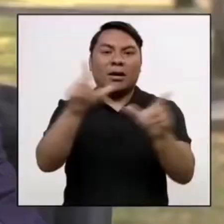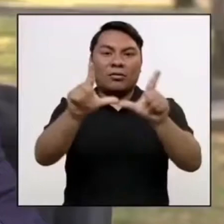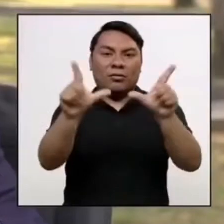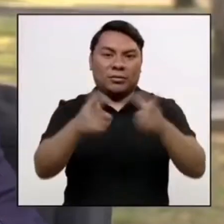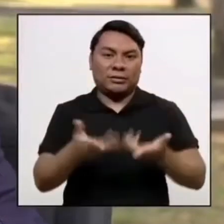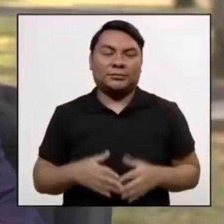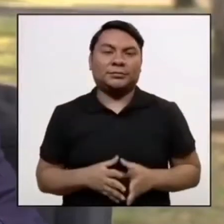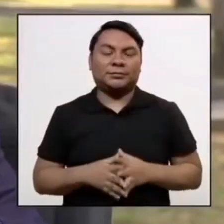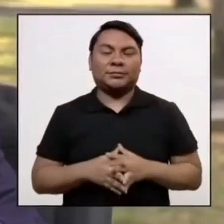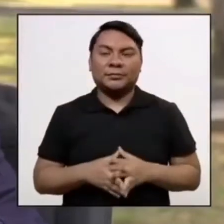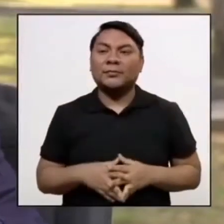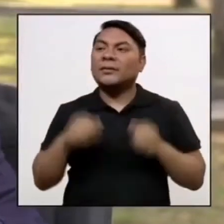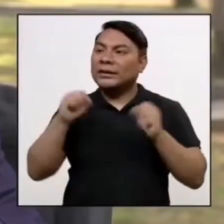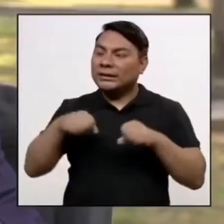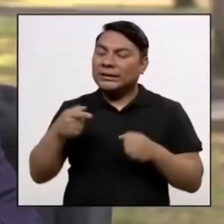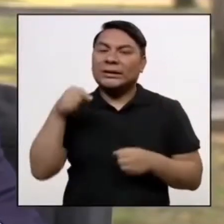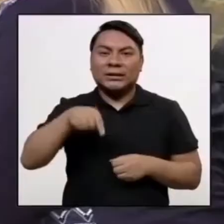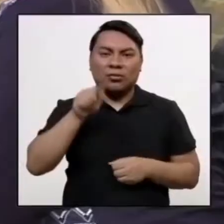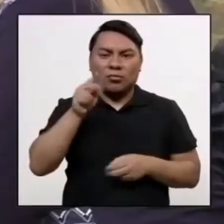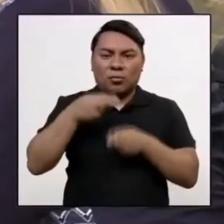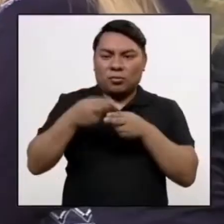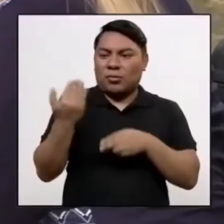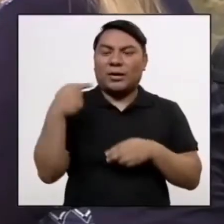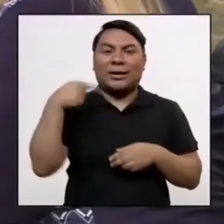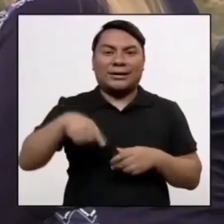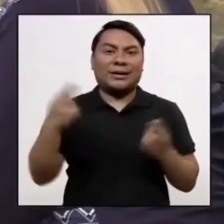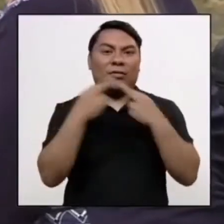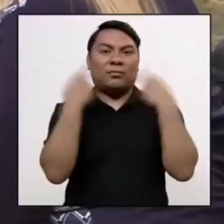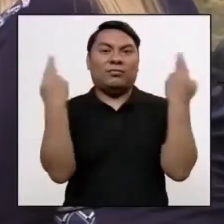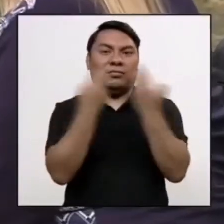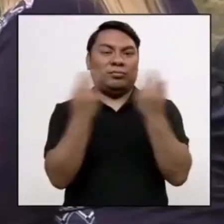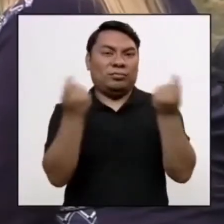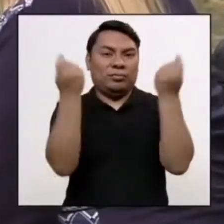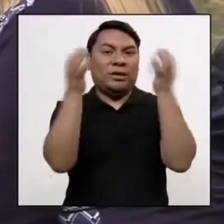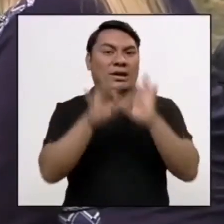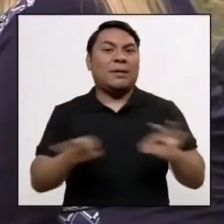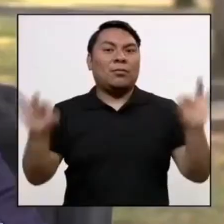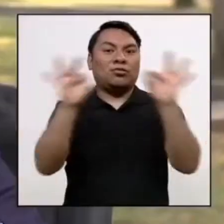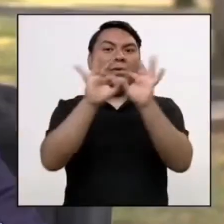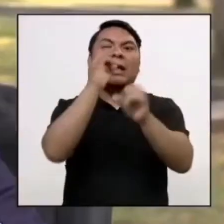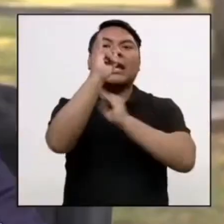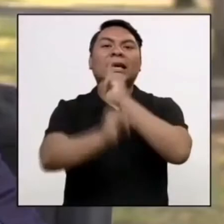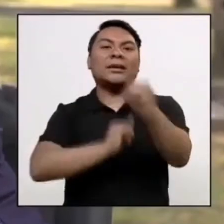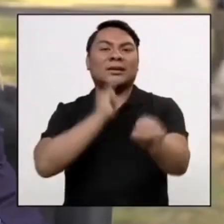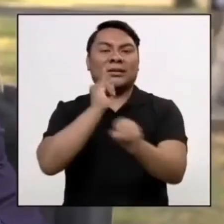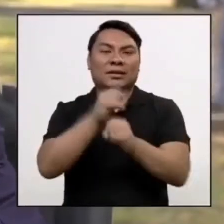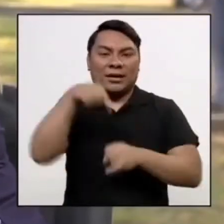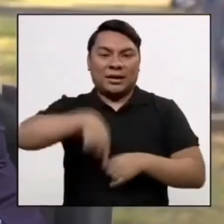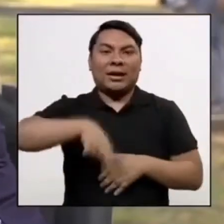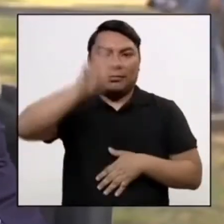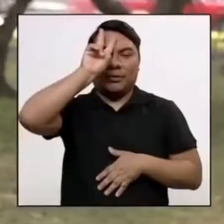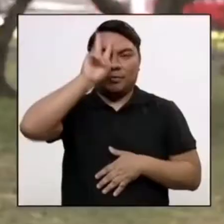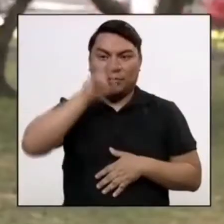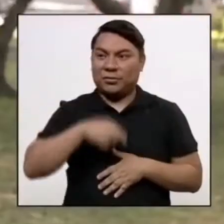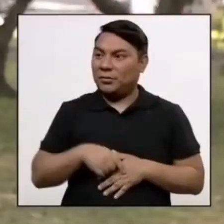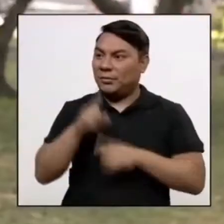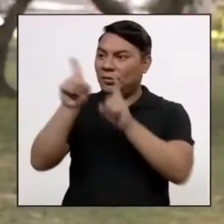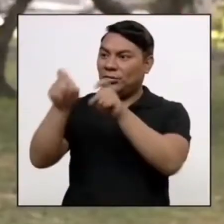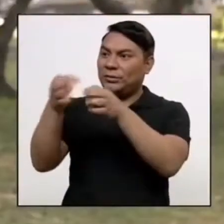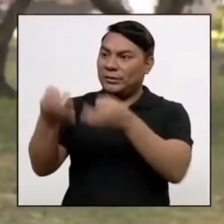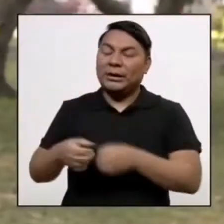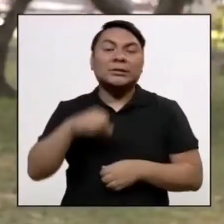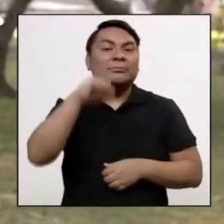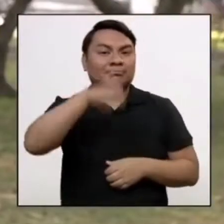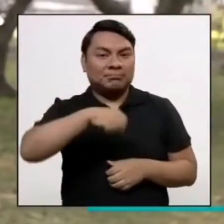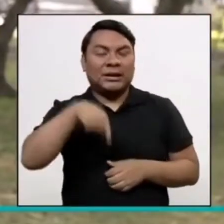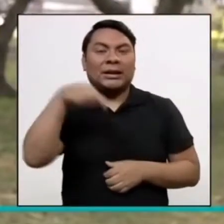Bueno, hace poco han tenido pues este evento tan importante internacional que se ha efectuado en nuestro país. Así es, fue el evento